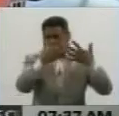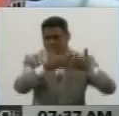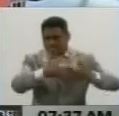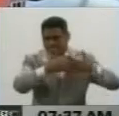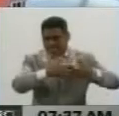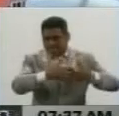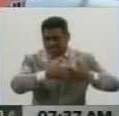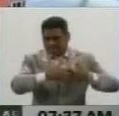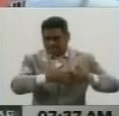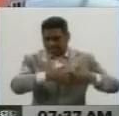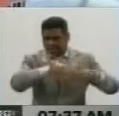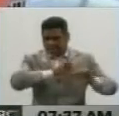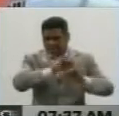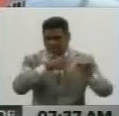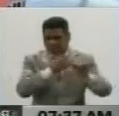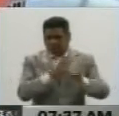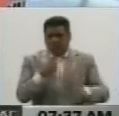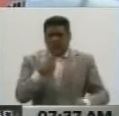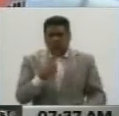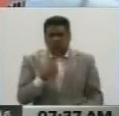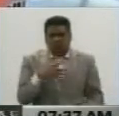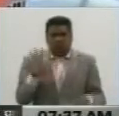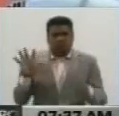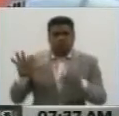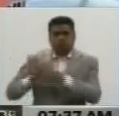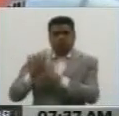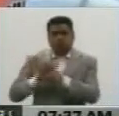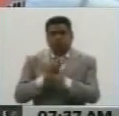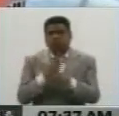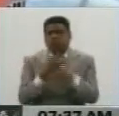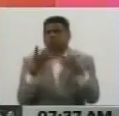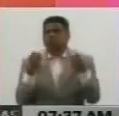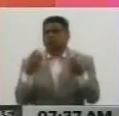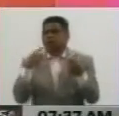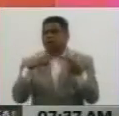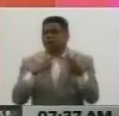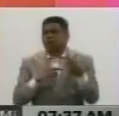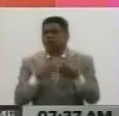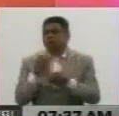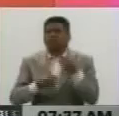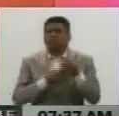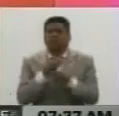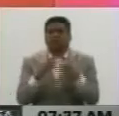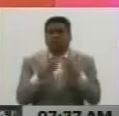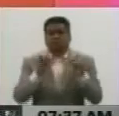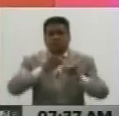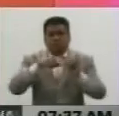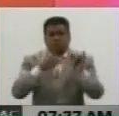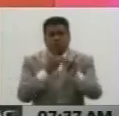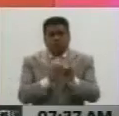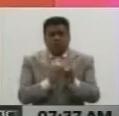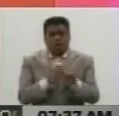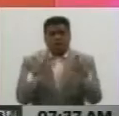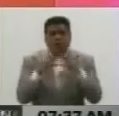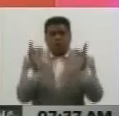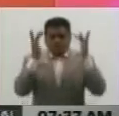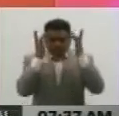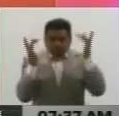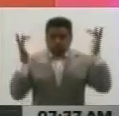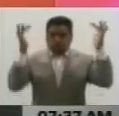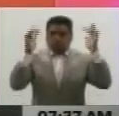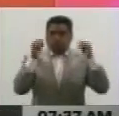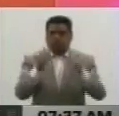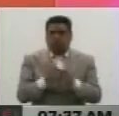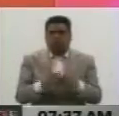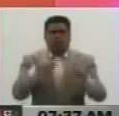petrolífera, porque se decía que teníamos la mayor reserva, y no fue hasta que se comprobó por los medios internacionales, los expertos en el caso. En la minería,